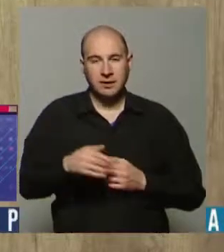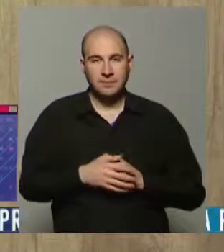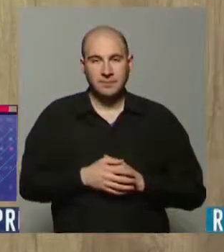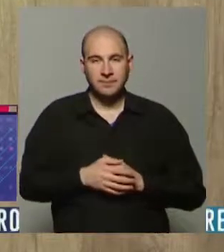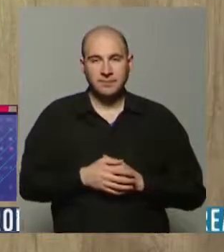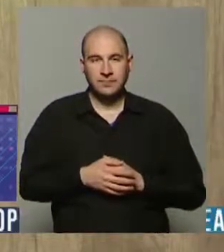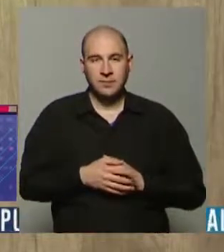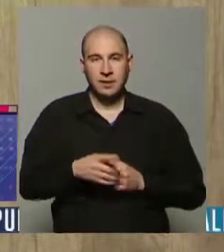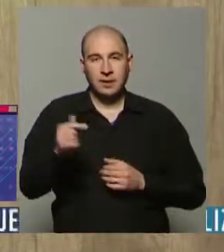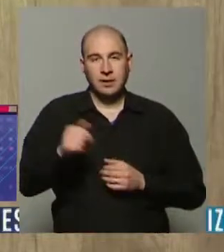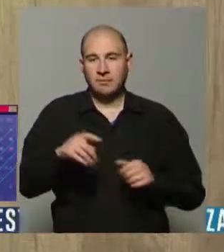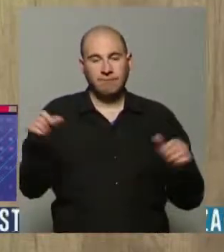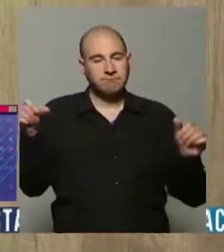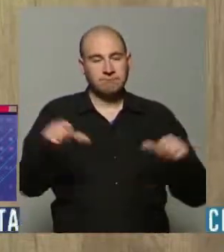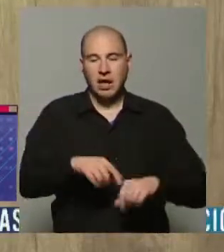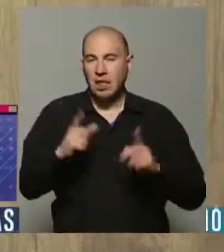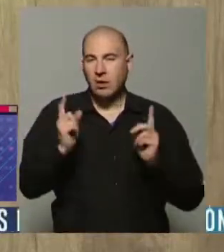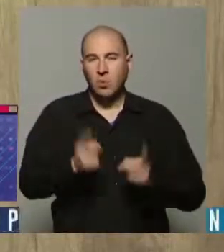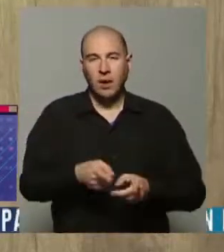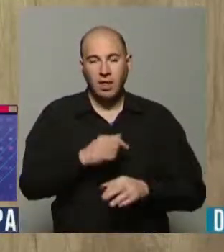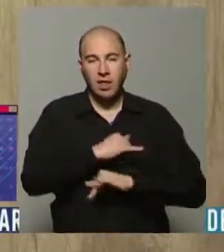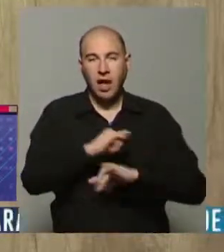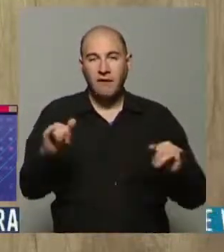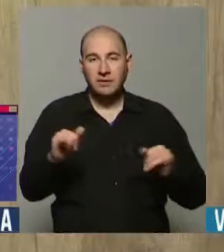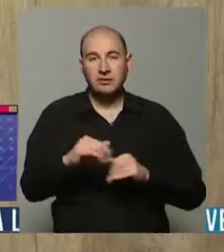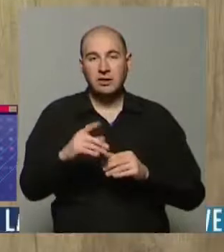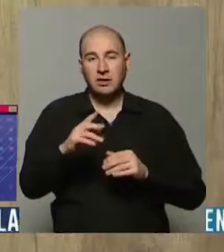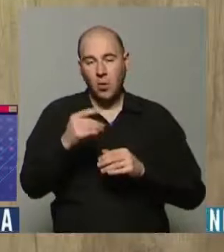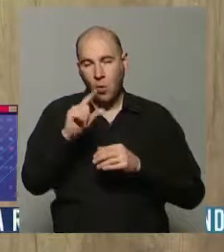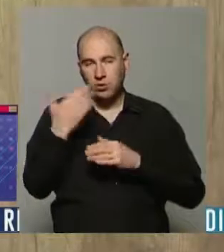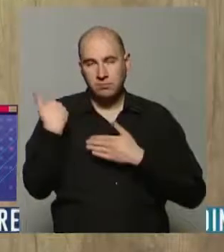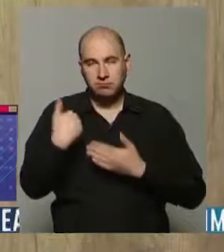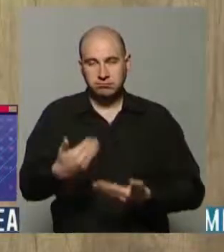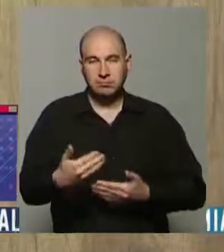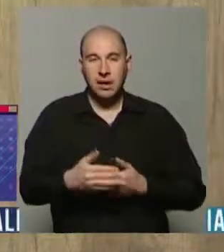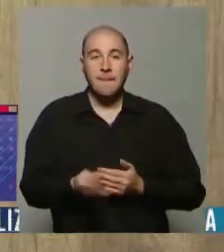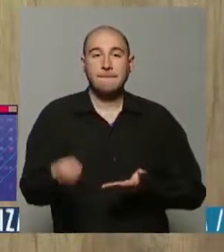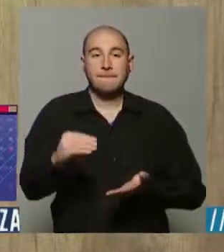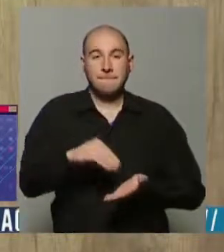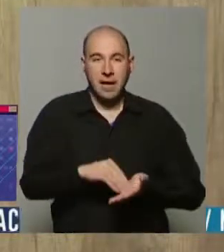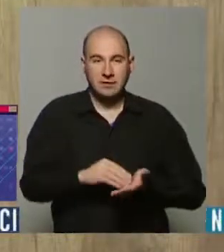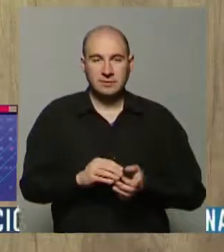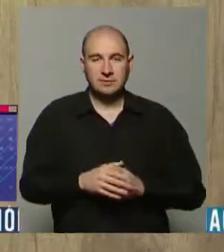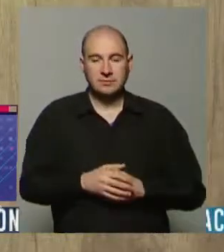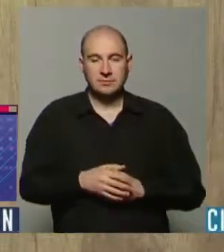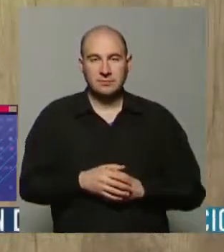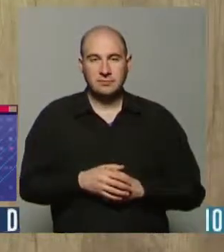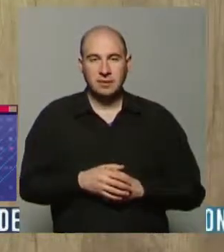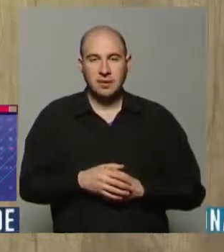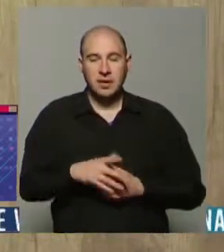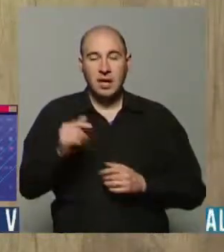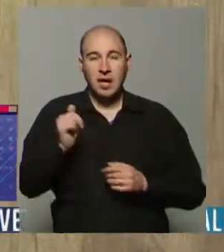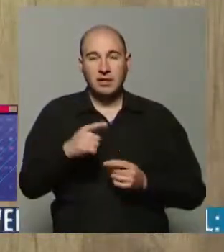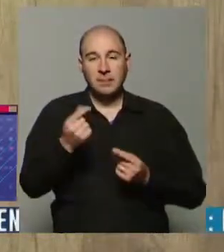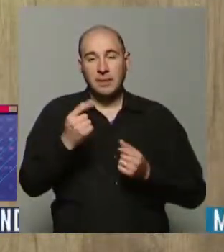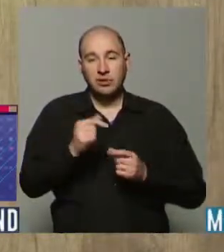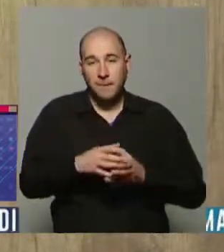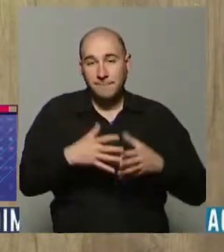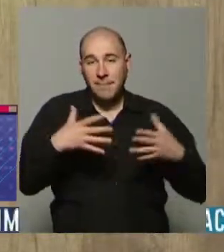esperaba que durante este año cualquier variable que se comparara con los meses de julio en adelante el año pasado iba a ser beneficioso,